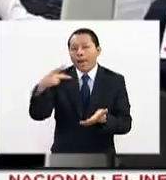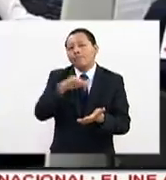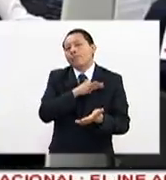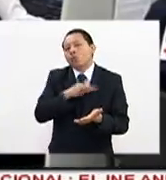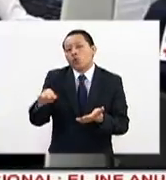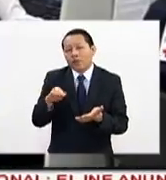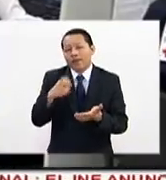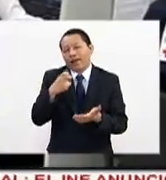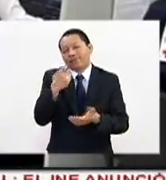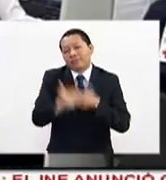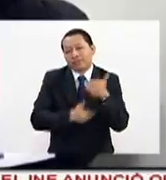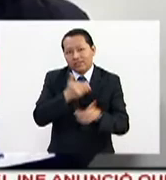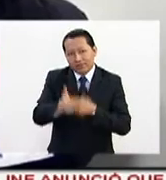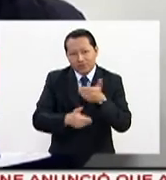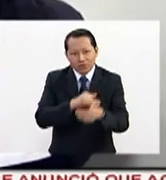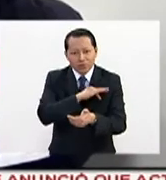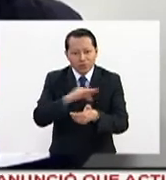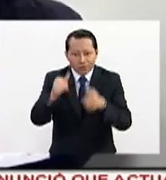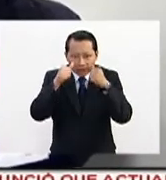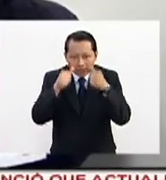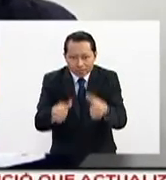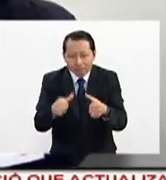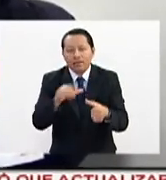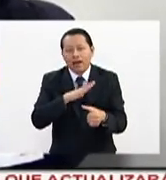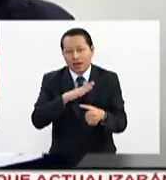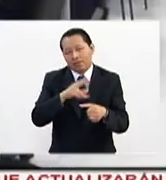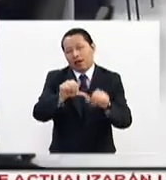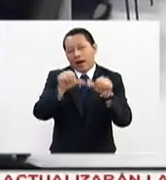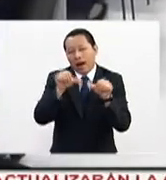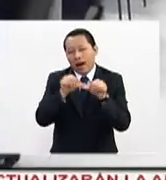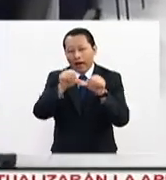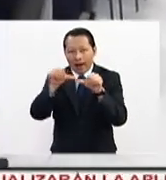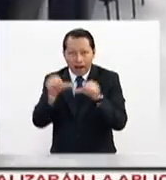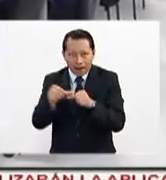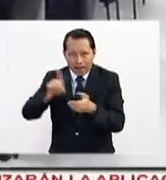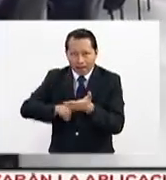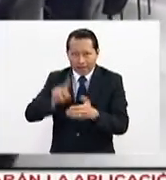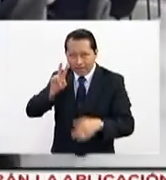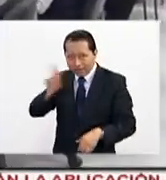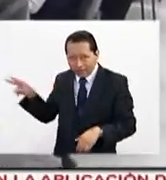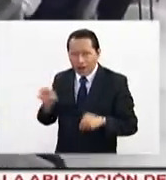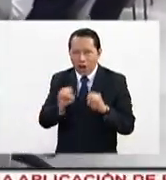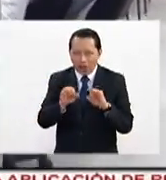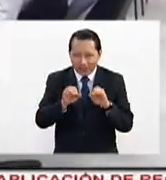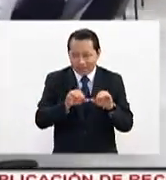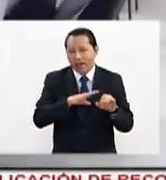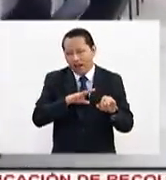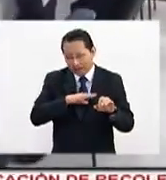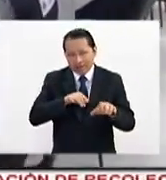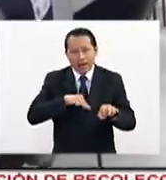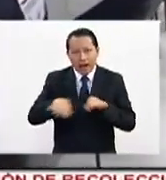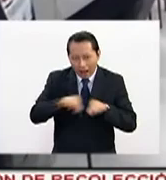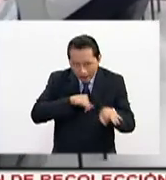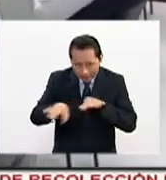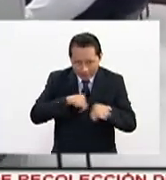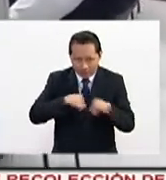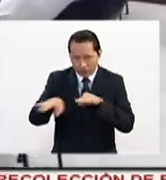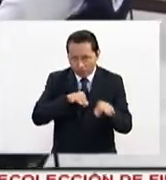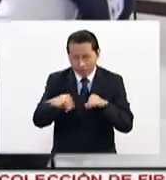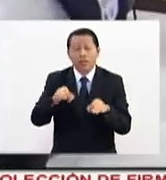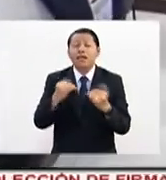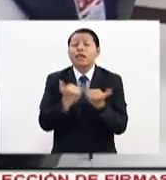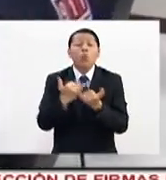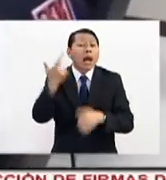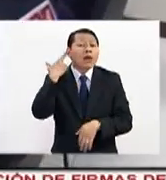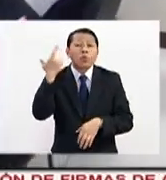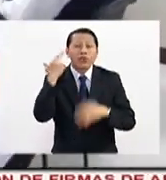estas personas que muy atentas están en estas áreas, en estas oficinas, atendiendo el número 911. Tendrá un funcionamiento y sonido